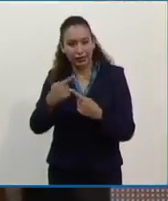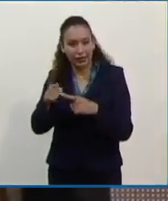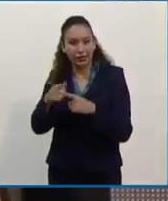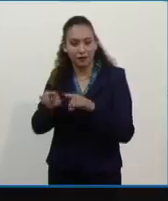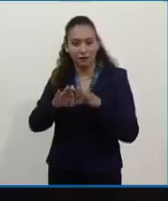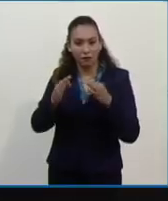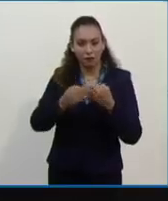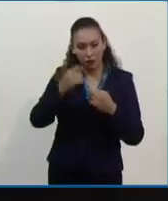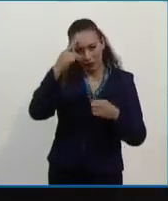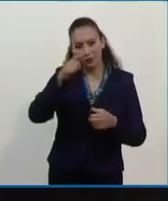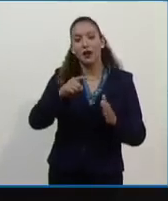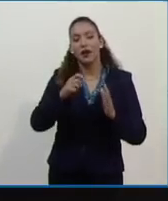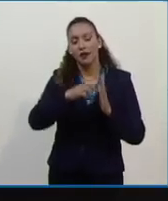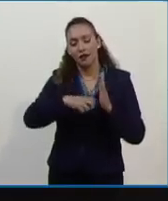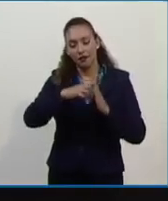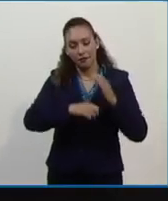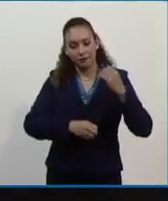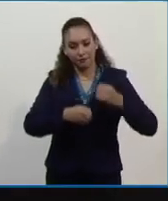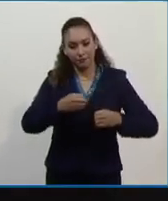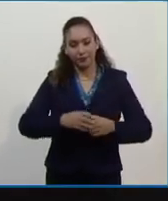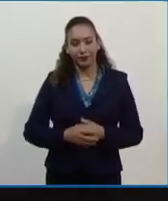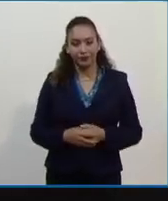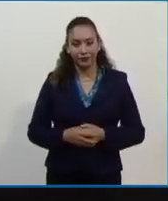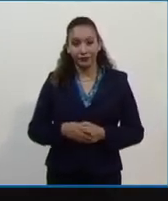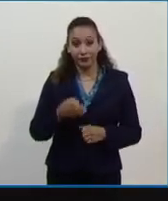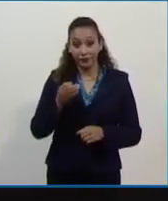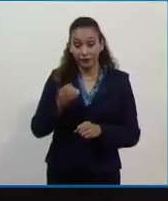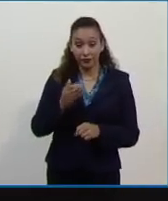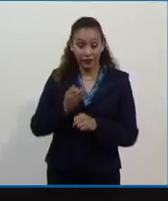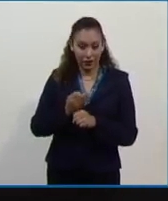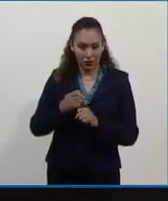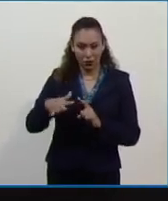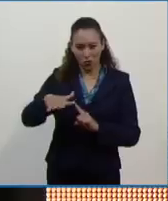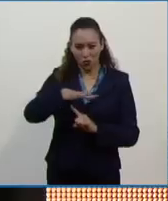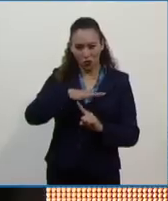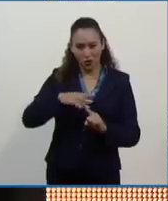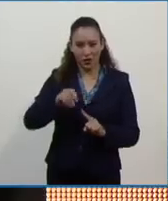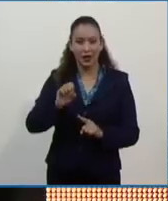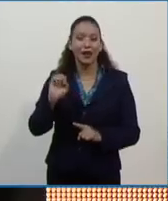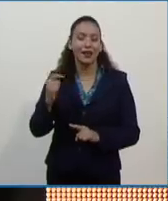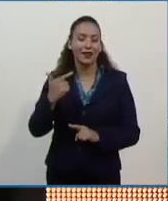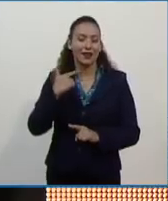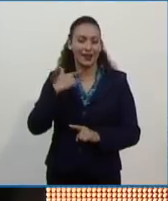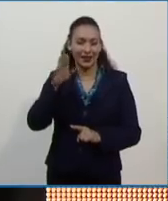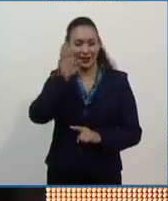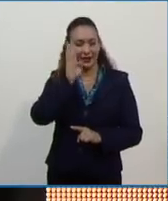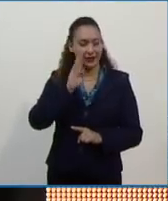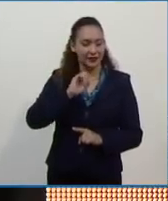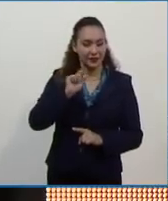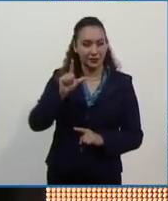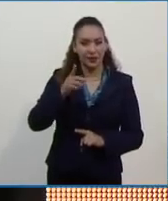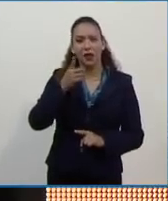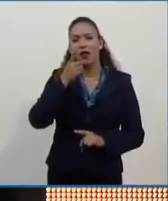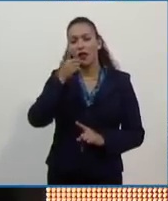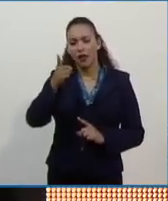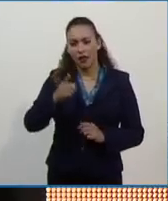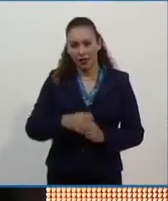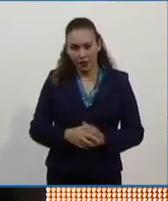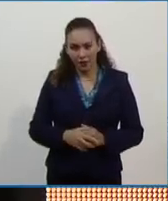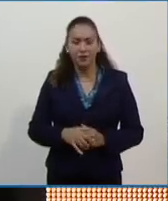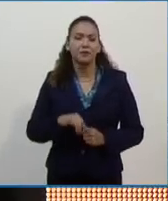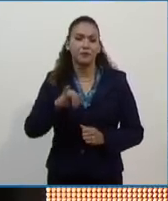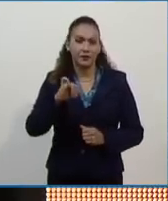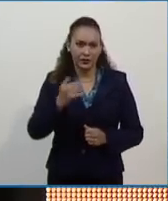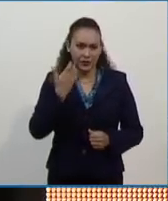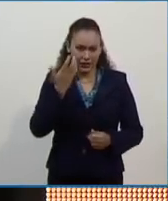mexicano. En este contexto, el ministro en retiro José Ramón Cosío Díaz advirtió que la ideología de la reforma